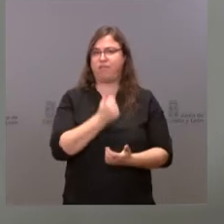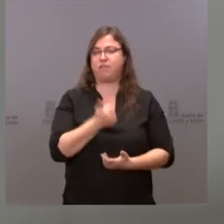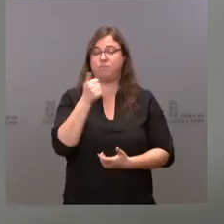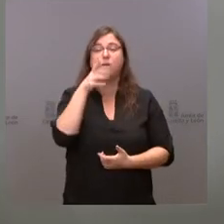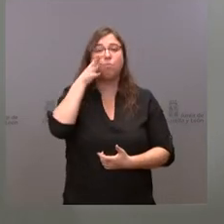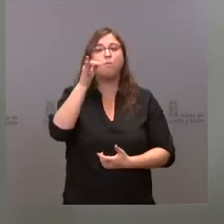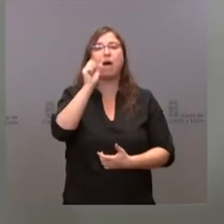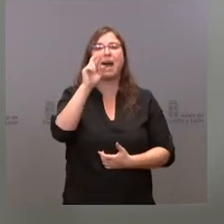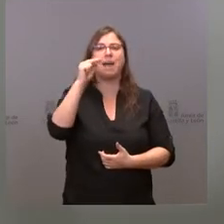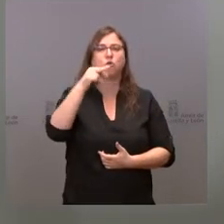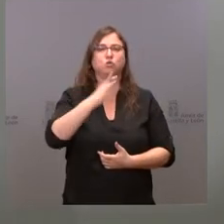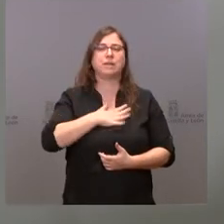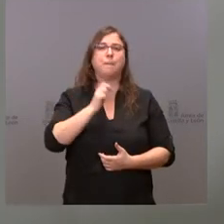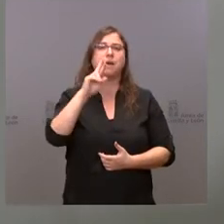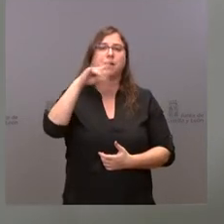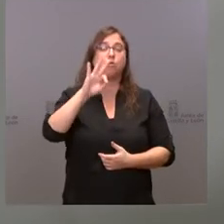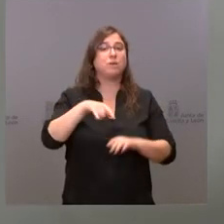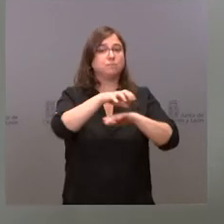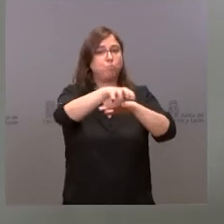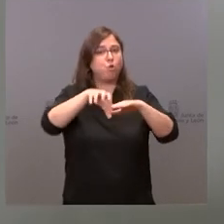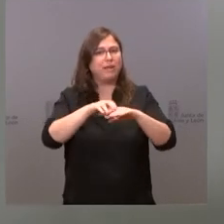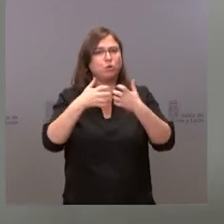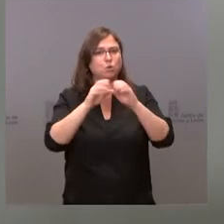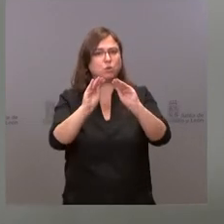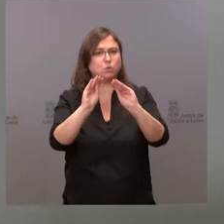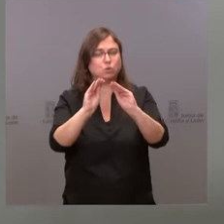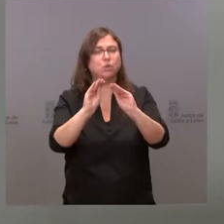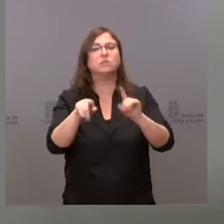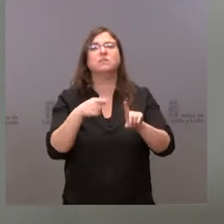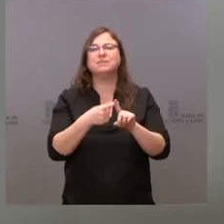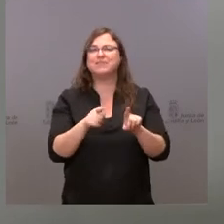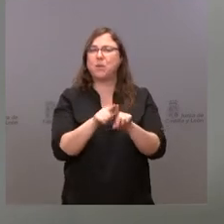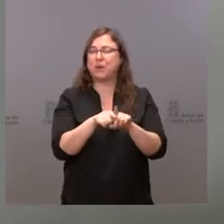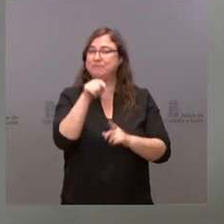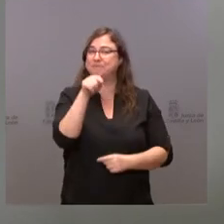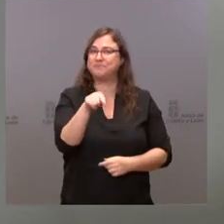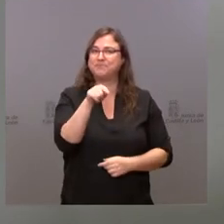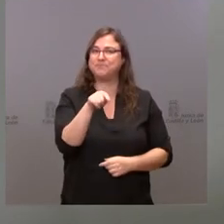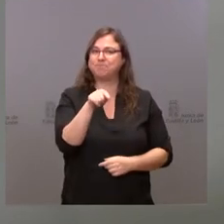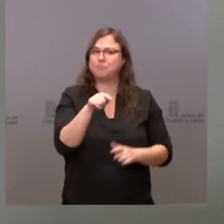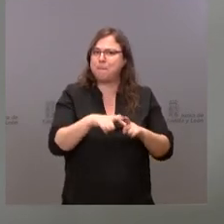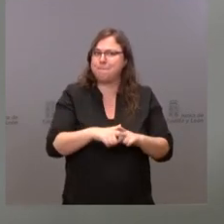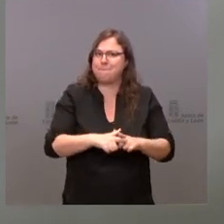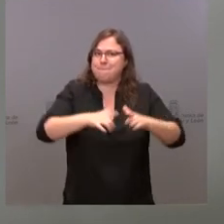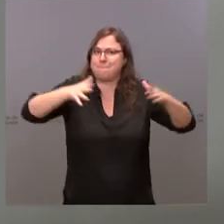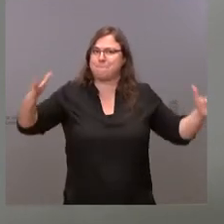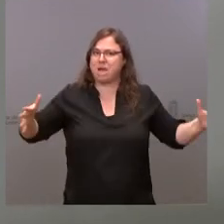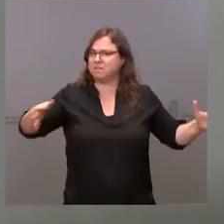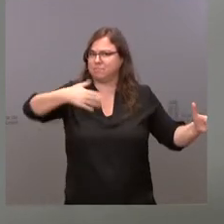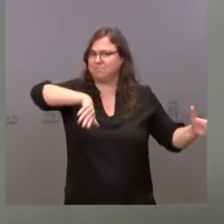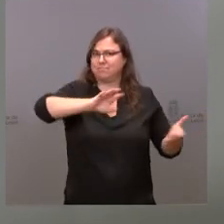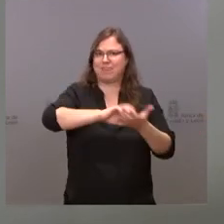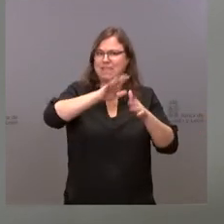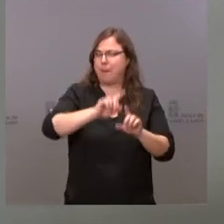angol del páramo y por tanto en el polígono industrial que allí tenemos que en uno es uno de los más grandes de nuestra comunidad autónoma y